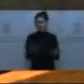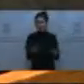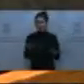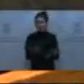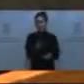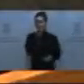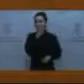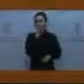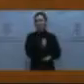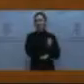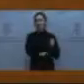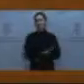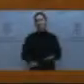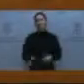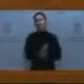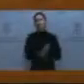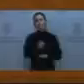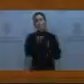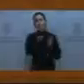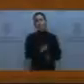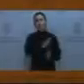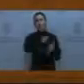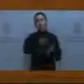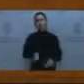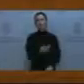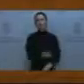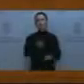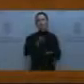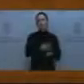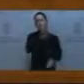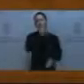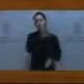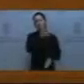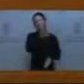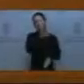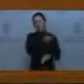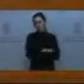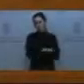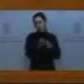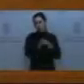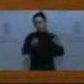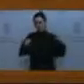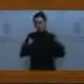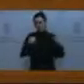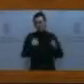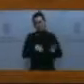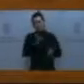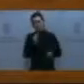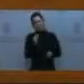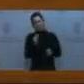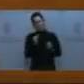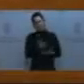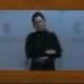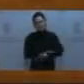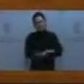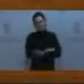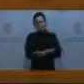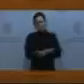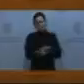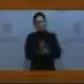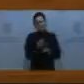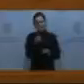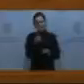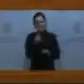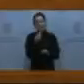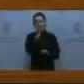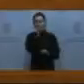garantizó el consejero en su última comparecencia acerca de este tema en esta Cámara. Pero yo entiendo que cuando el Gobierno promete algo urgente es para echarse a